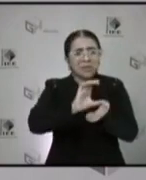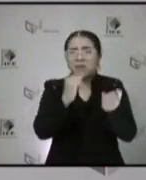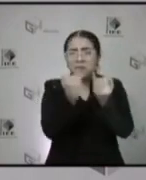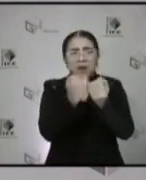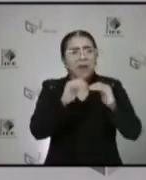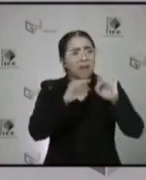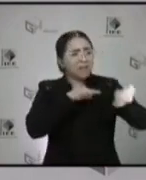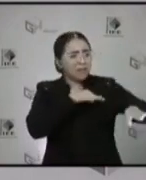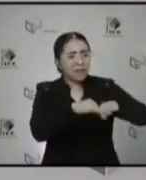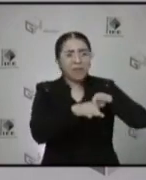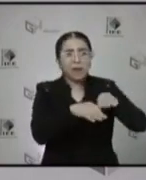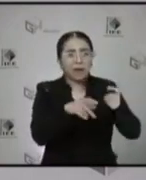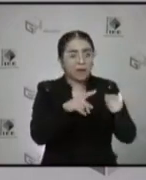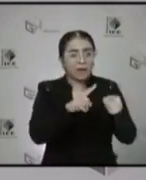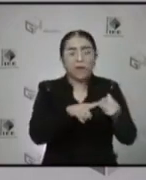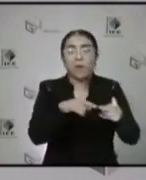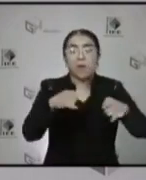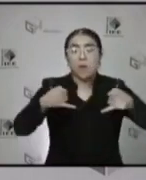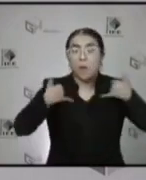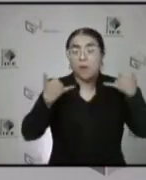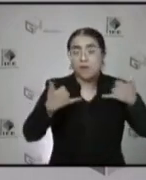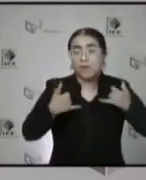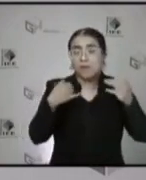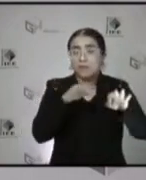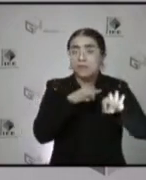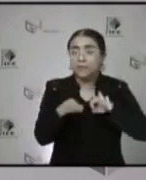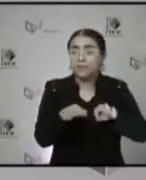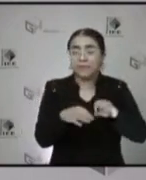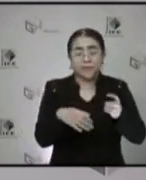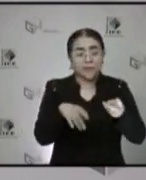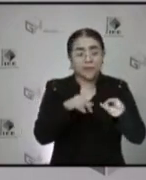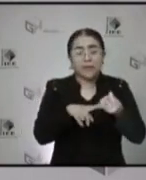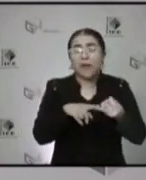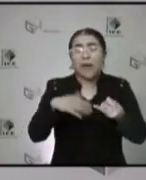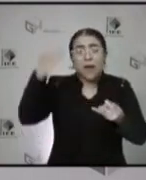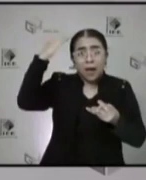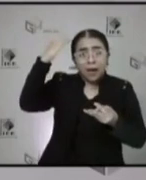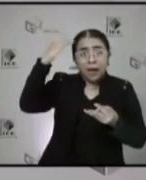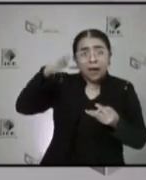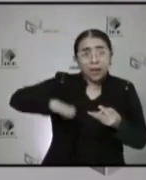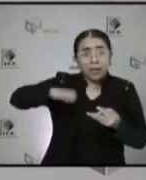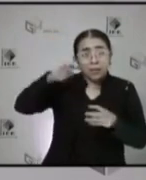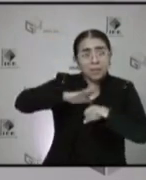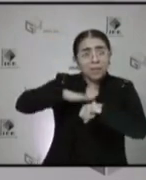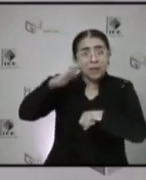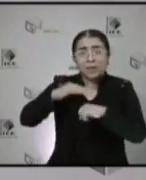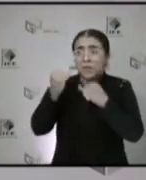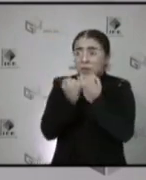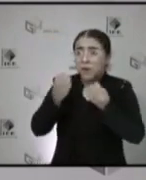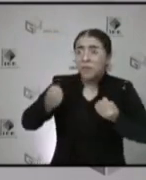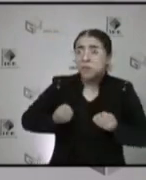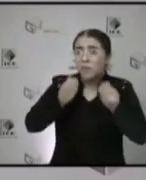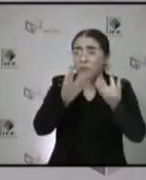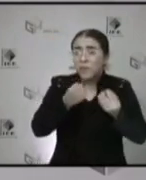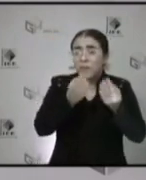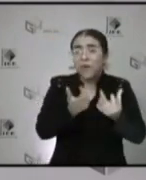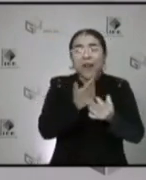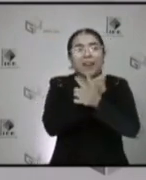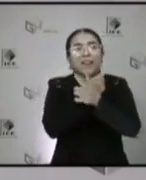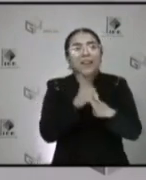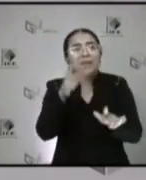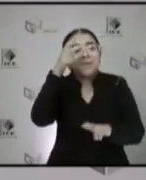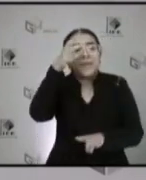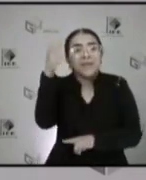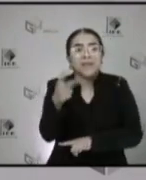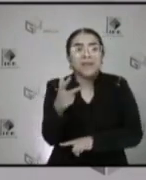haya jóvenes dando su talento, donde haya adultos dando su experiencia. Vamos a trabajar por un Hidalgo libre, por un